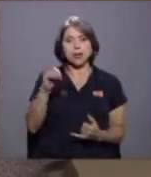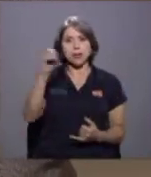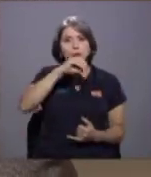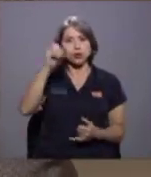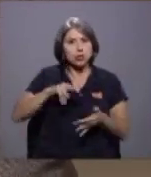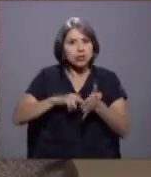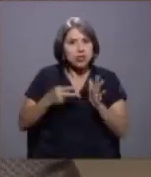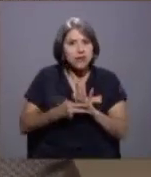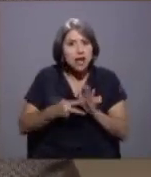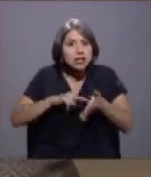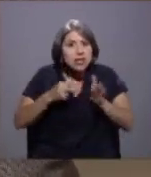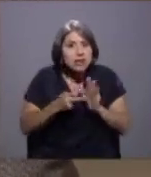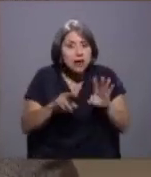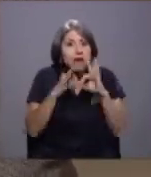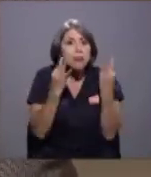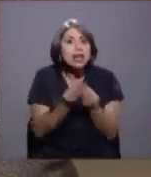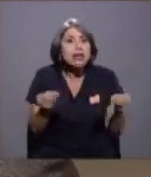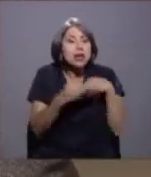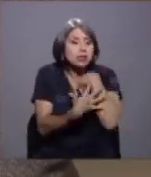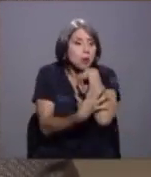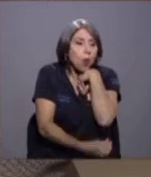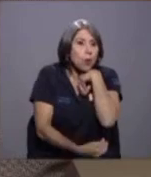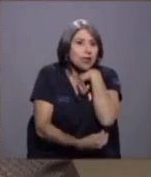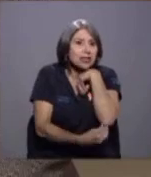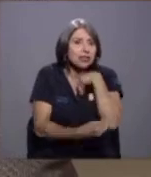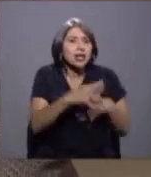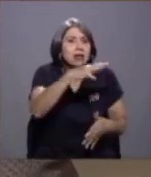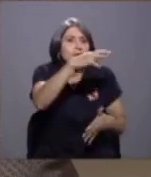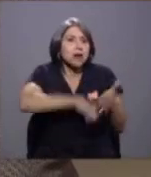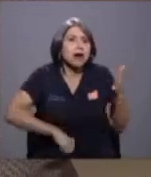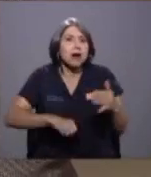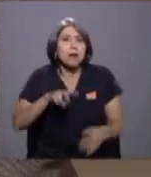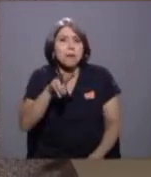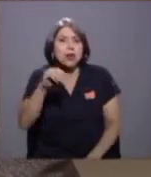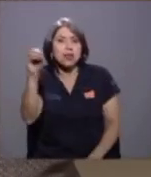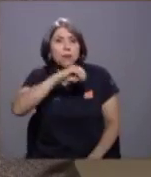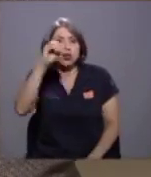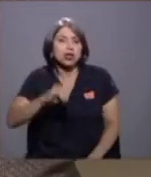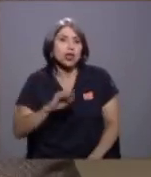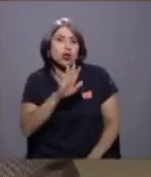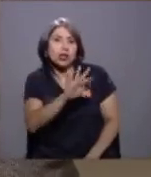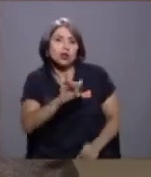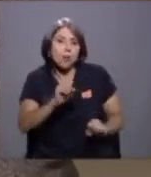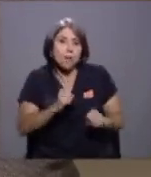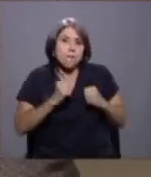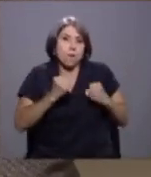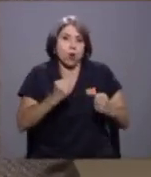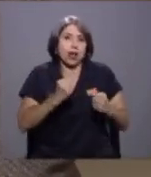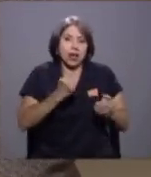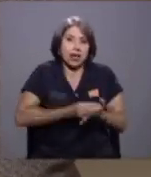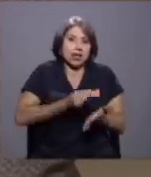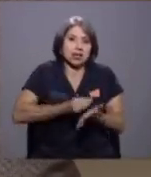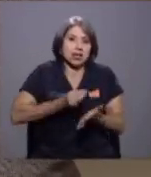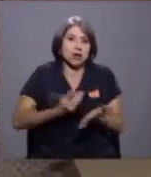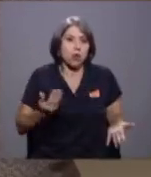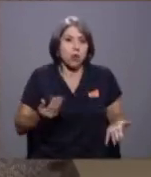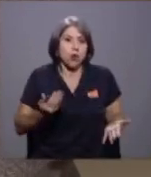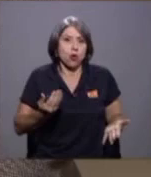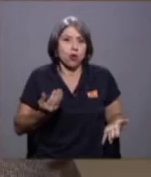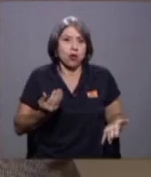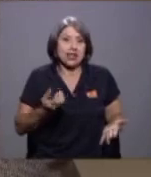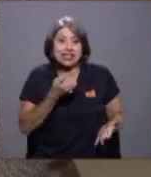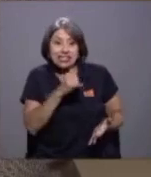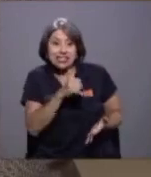a las familias más pobres del país un 15 o un 20% de su poder adquisitivo. Entonces, si desmontamos eso,